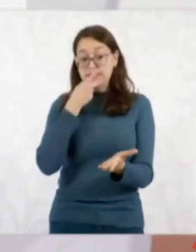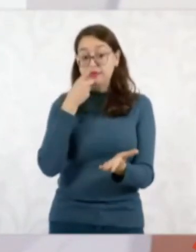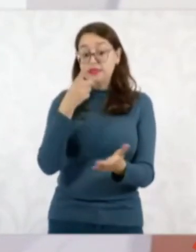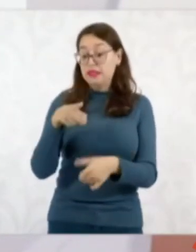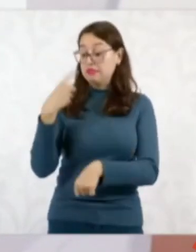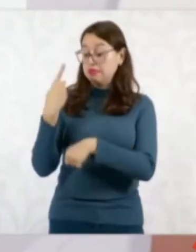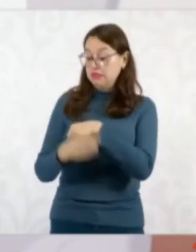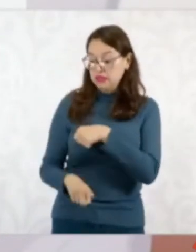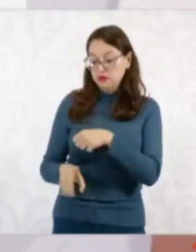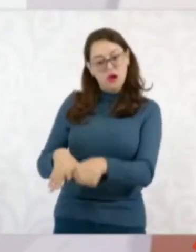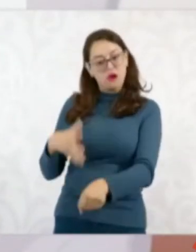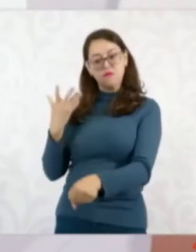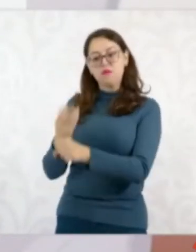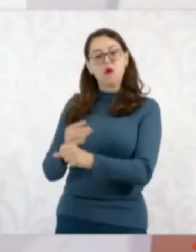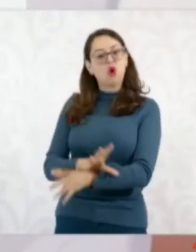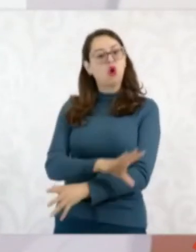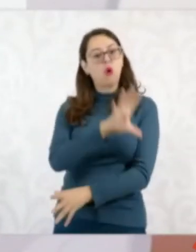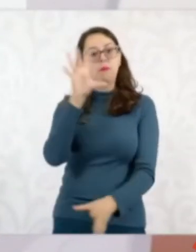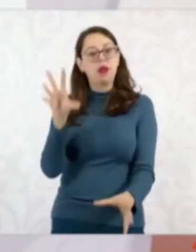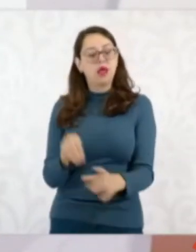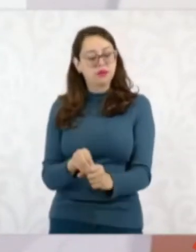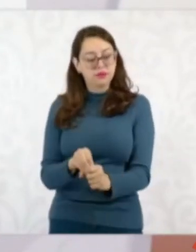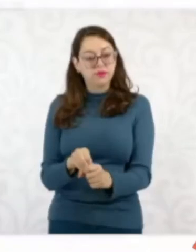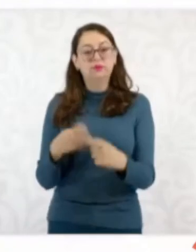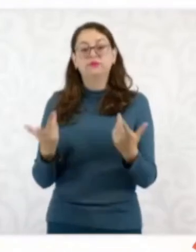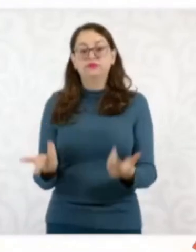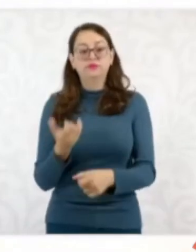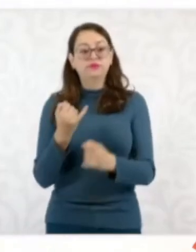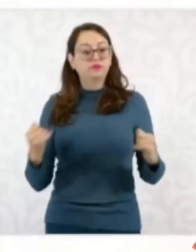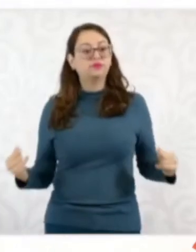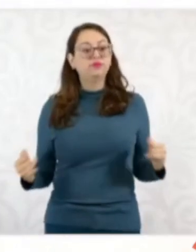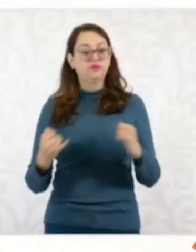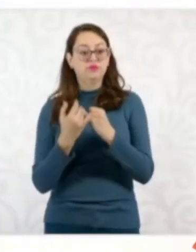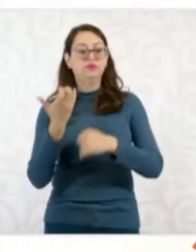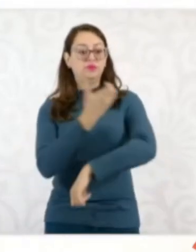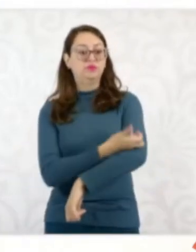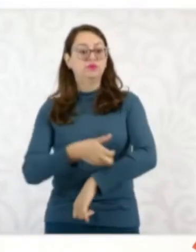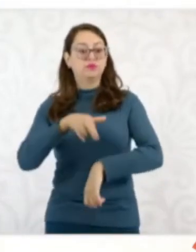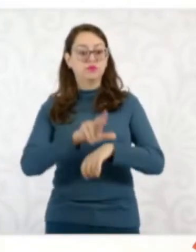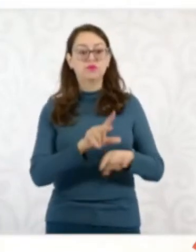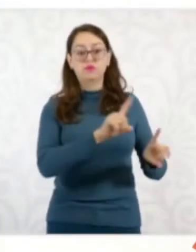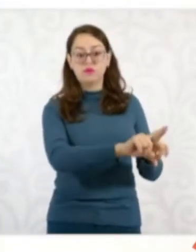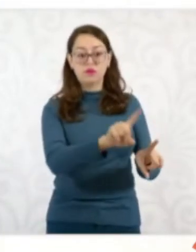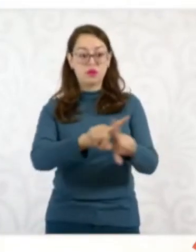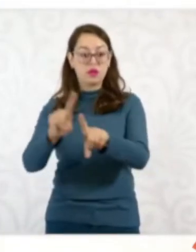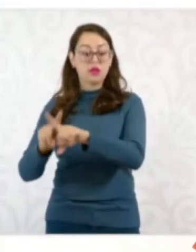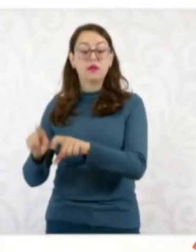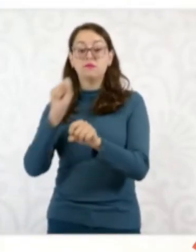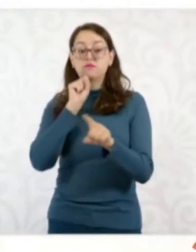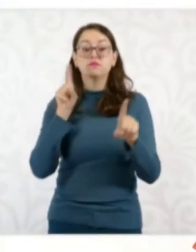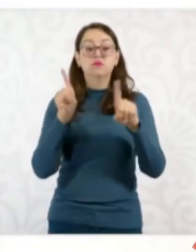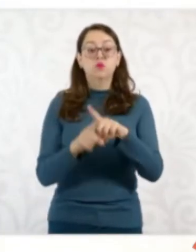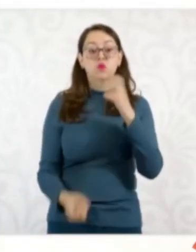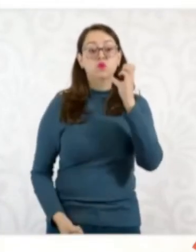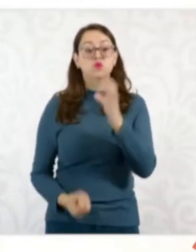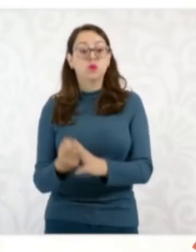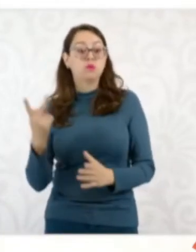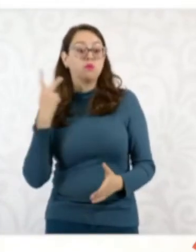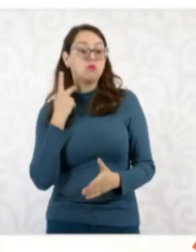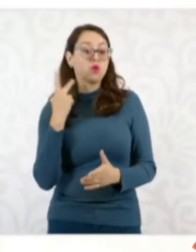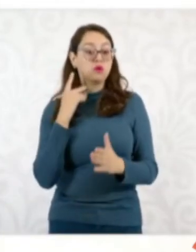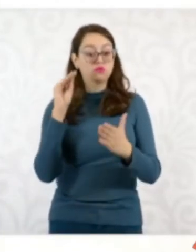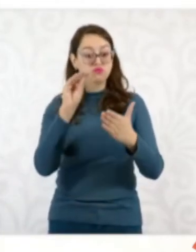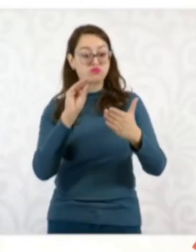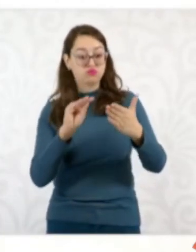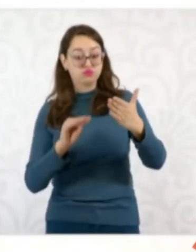daño, el establecimiento de coordinación institucional y el establecimiento de políticas públicas. Para exponer esta parte,